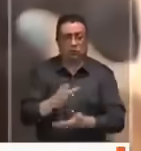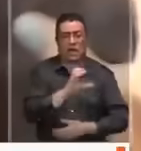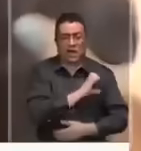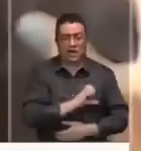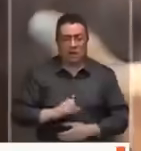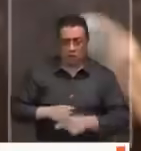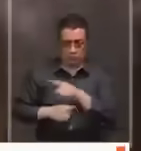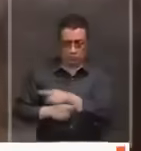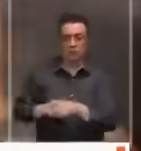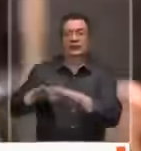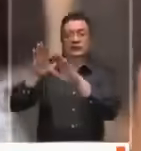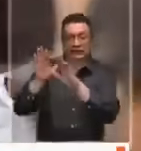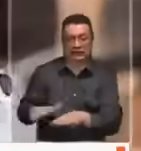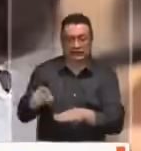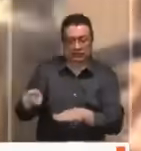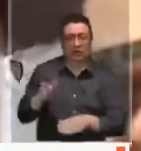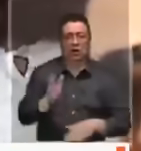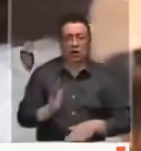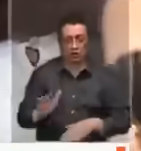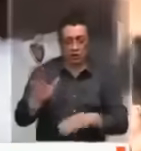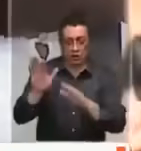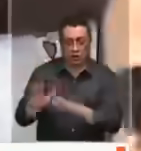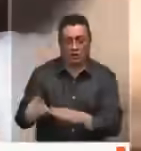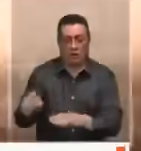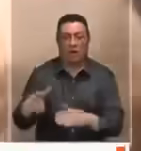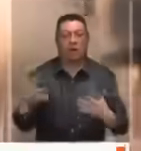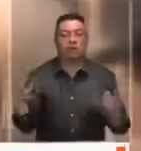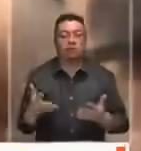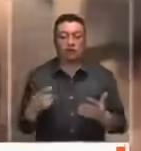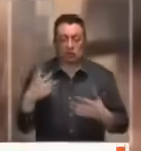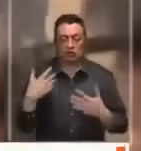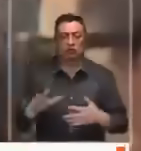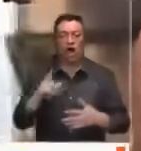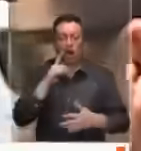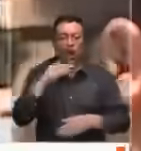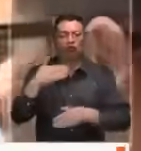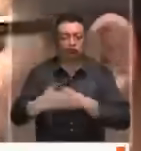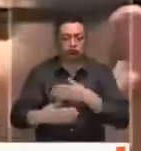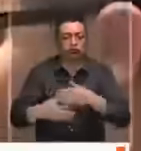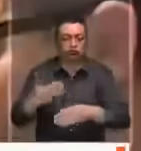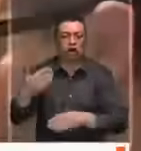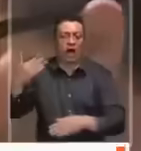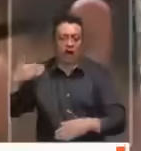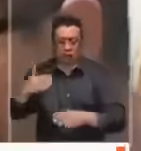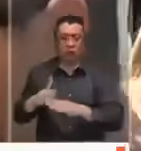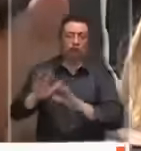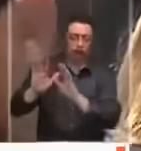se mantuviese en esa situación precisamente porque llevaba el caso. Y